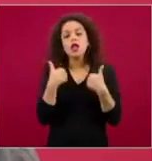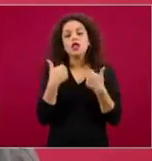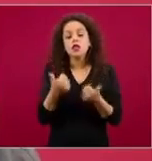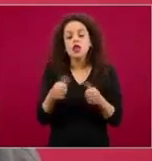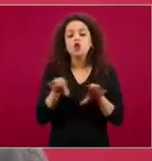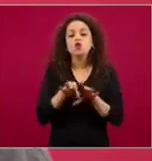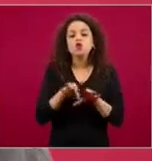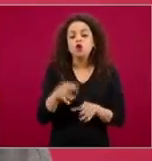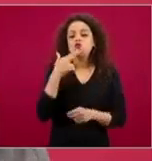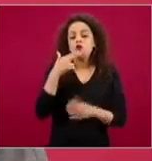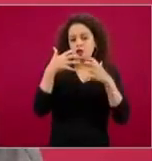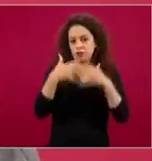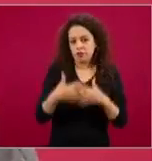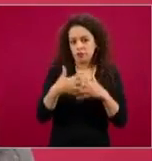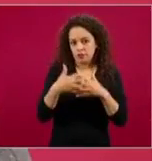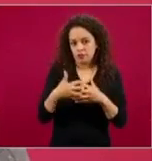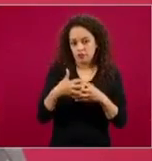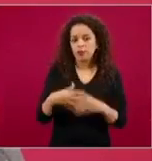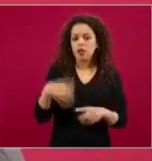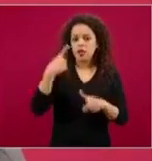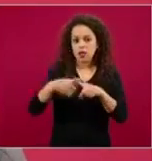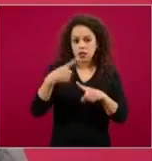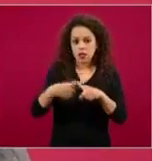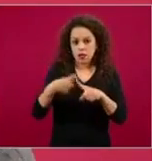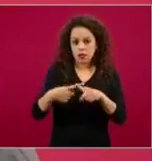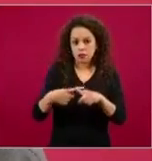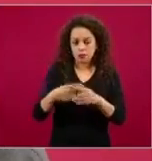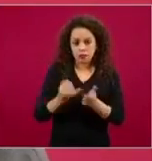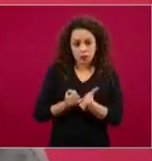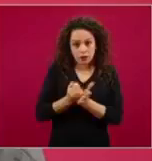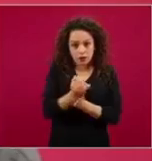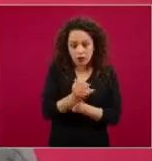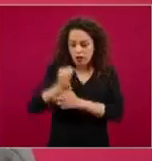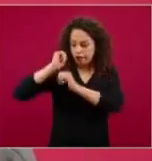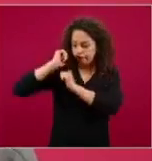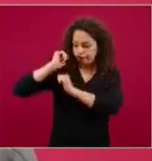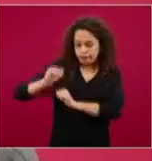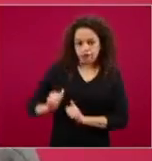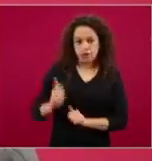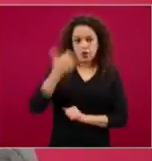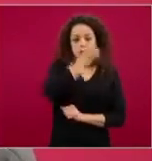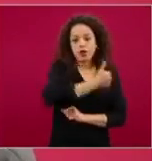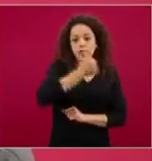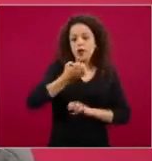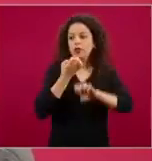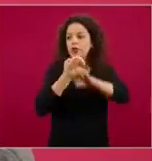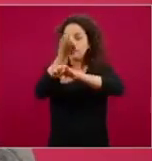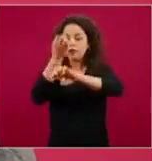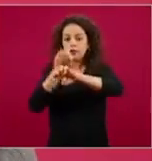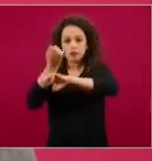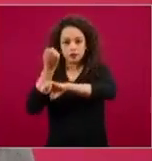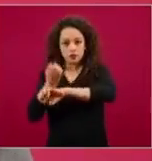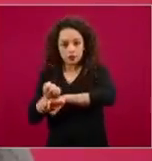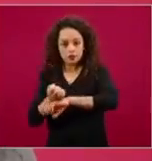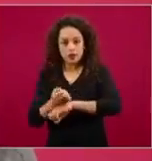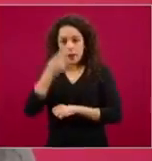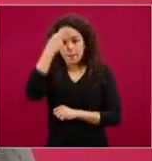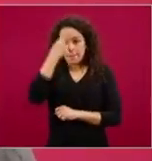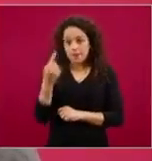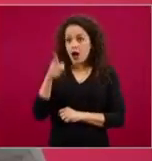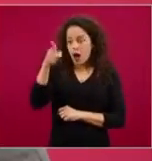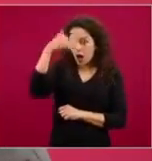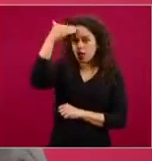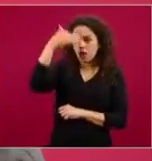corresponde a la autoridad sanitaria estatal tomar las decisiones más convenientes para balancear